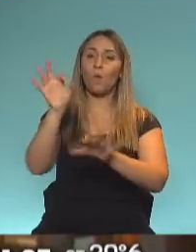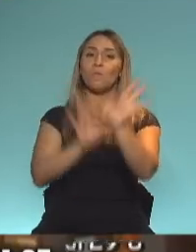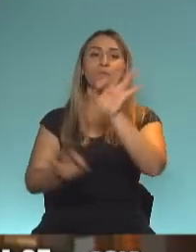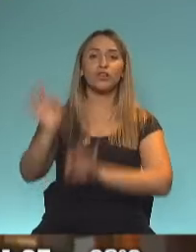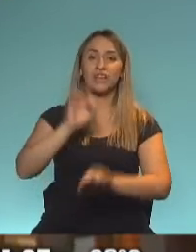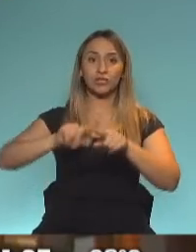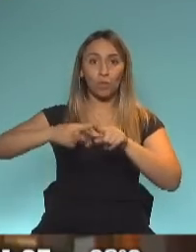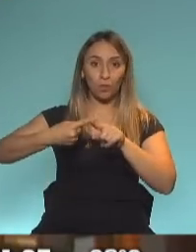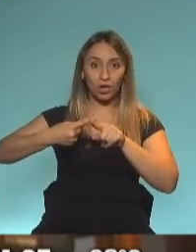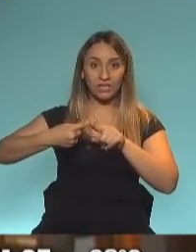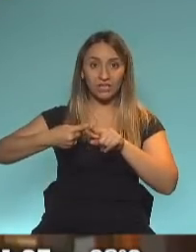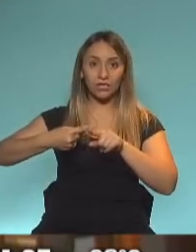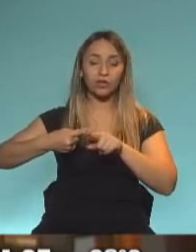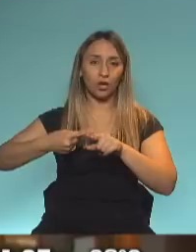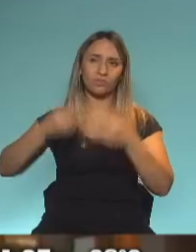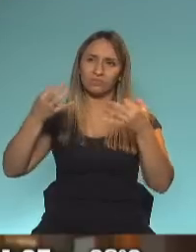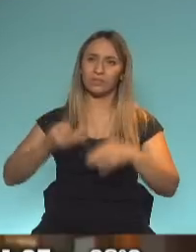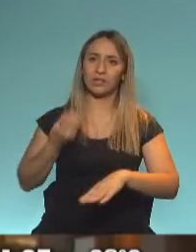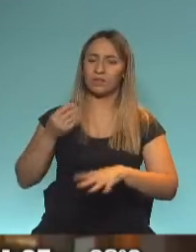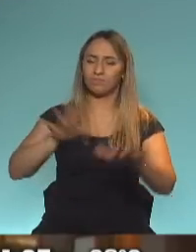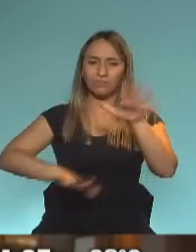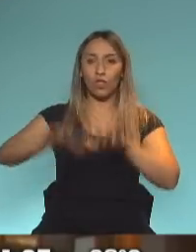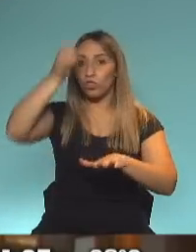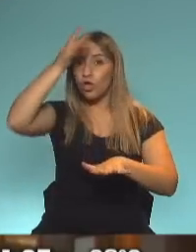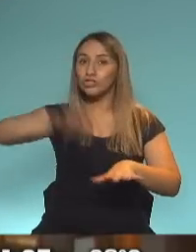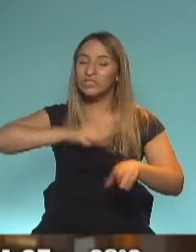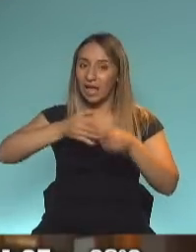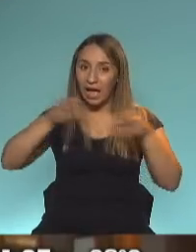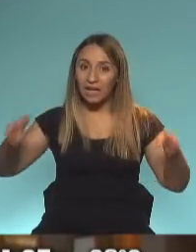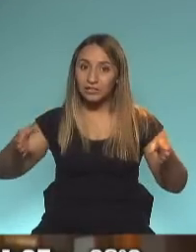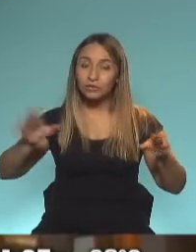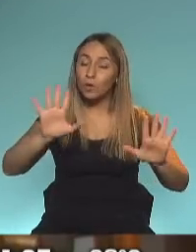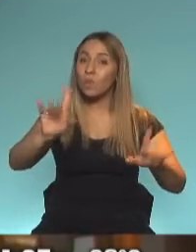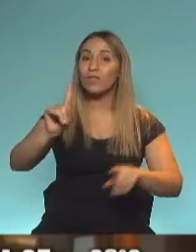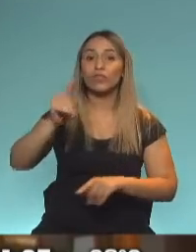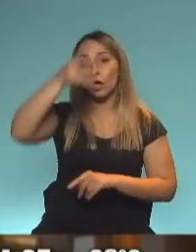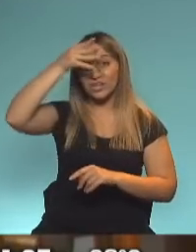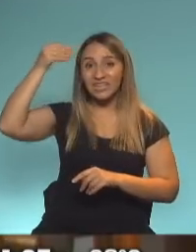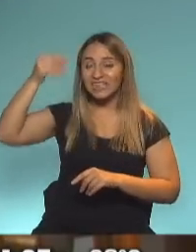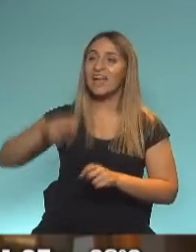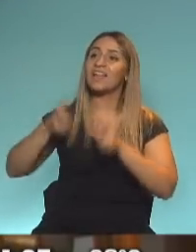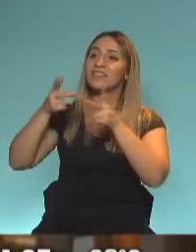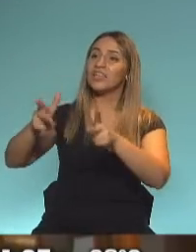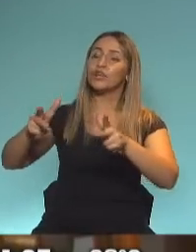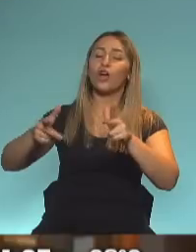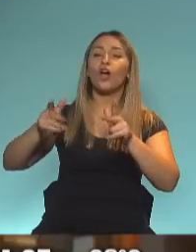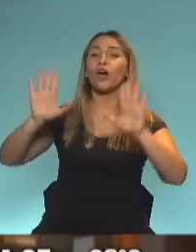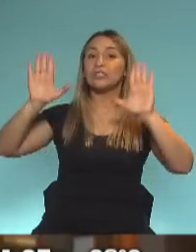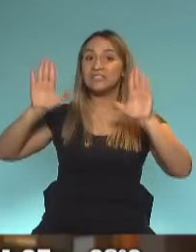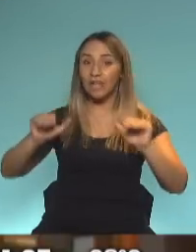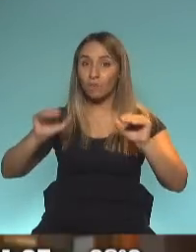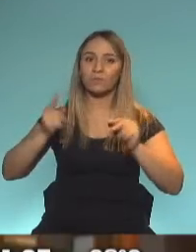político de un poco más de 12 años, donde el día que Cristina Fernández de Kirchner dijo hasta luego en